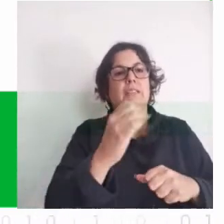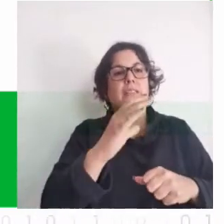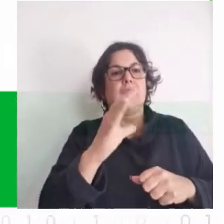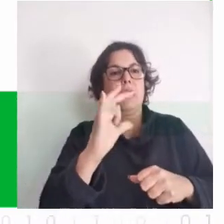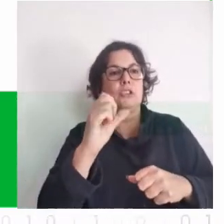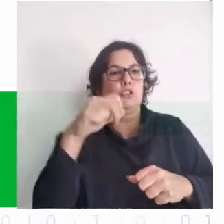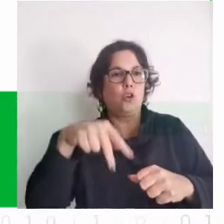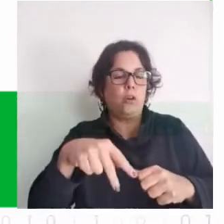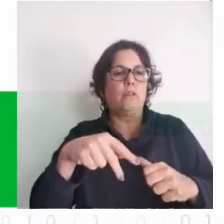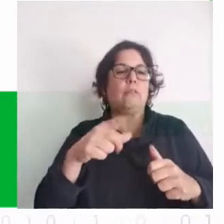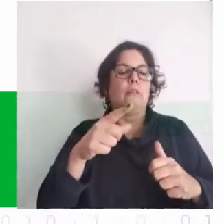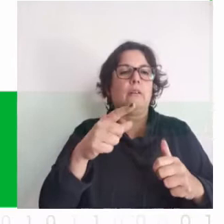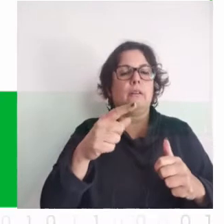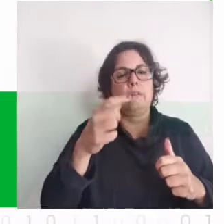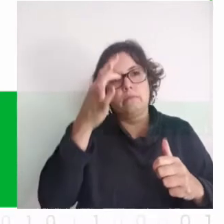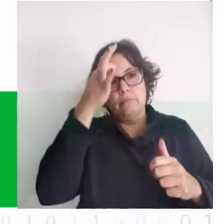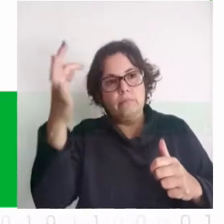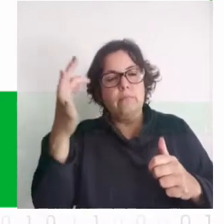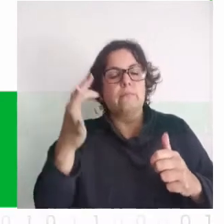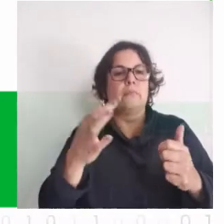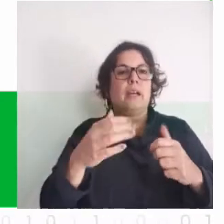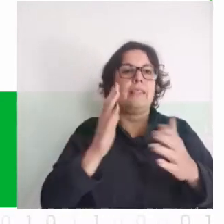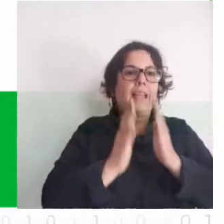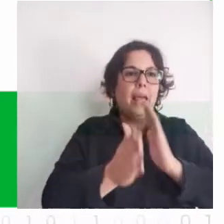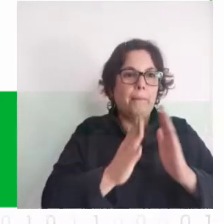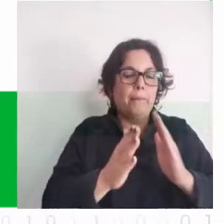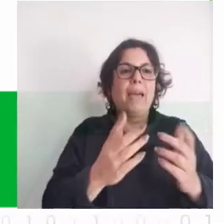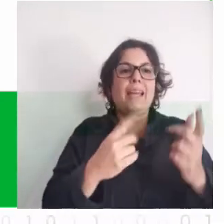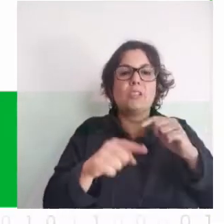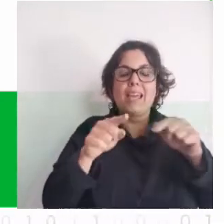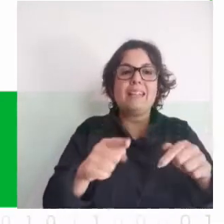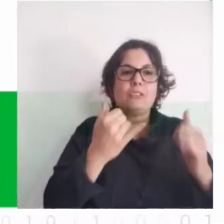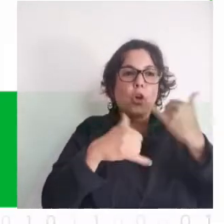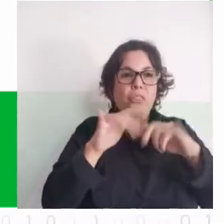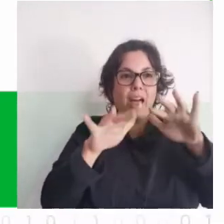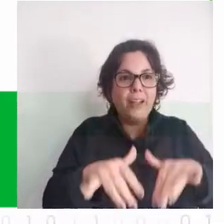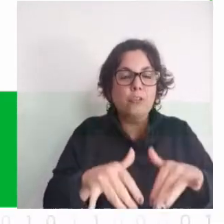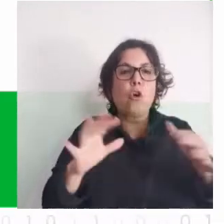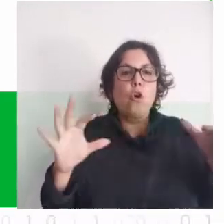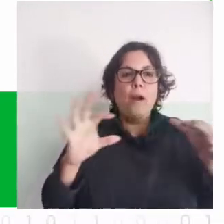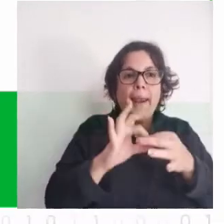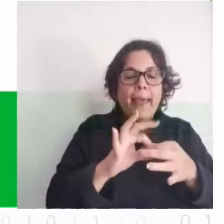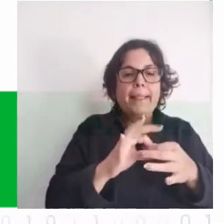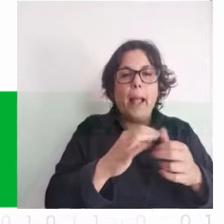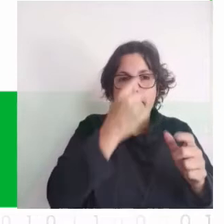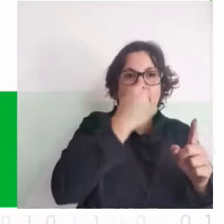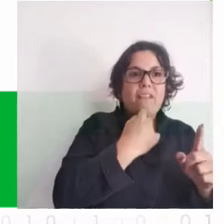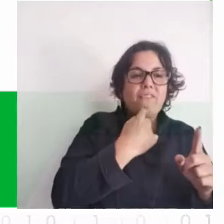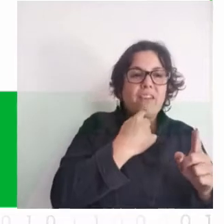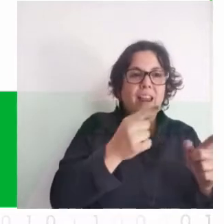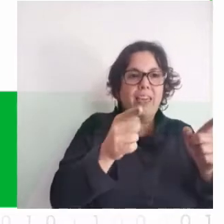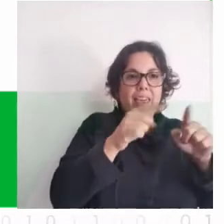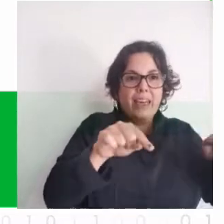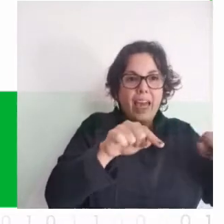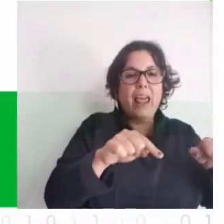de Clinical Knowledge Database, y entonces esas bases de datos conectan perfiles genómicos con